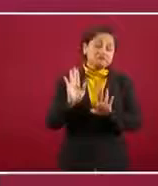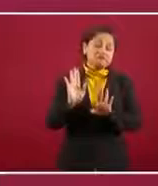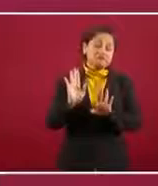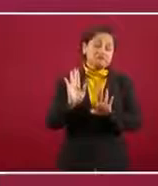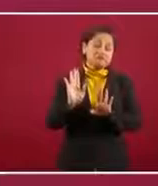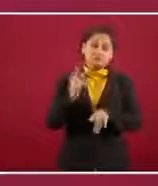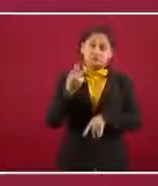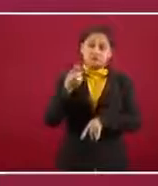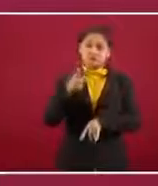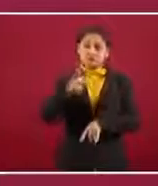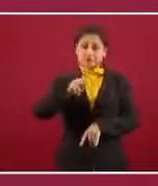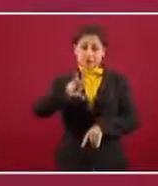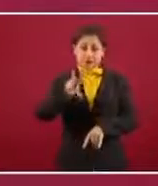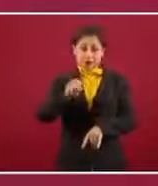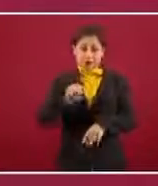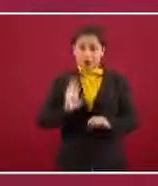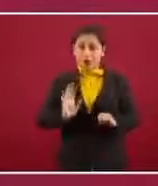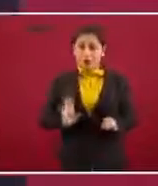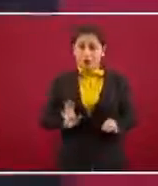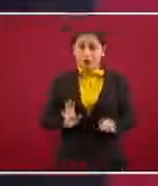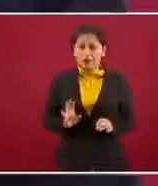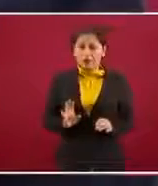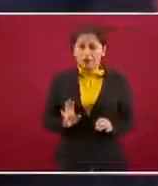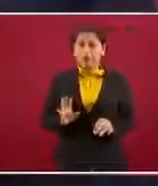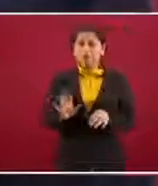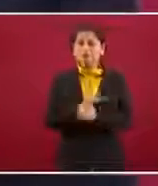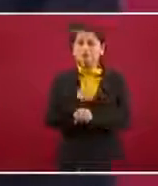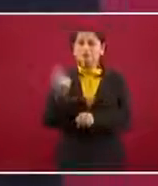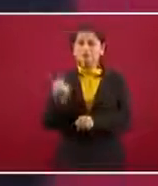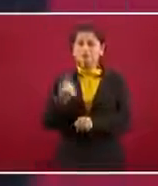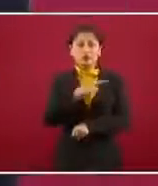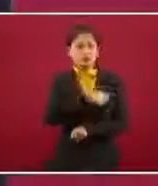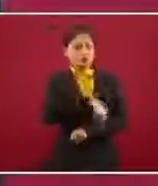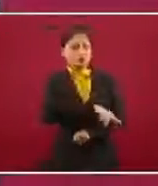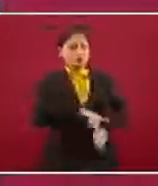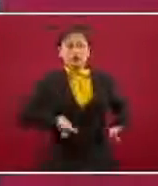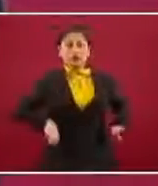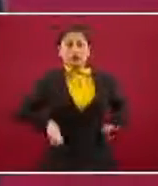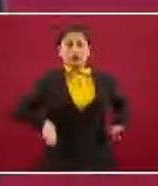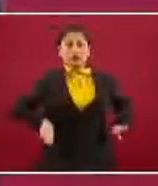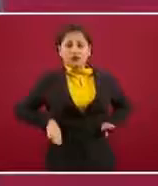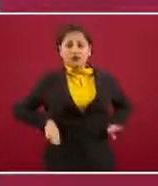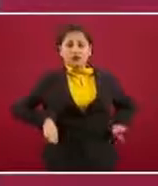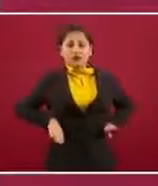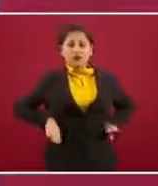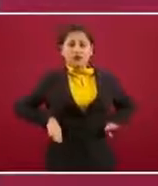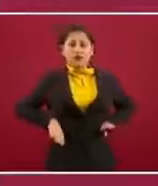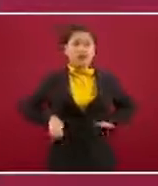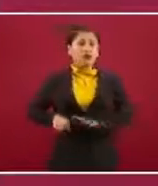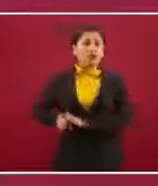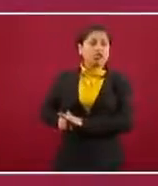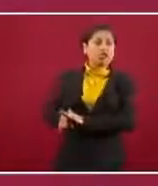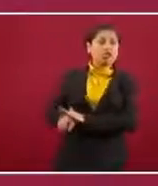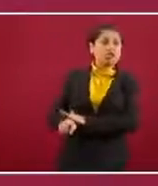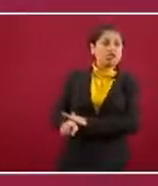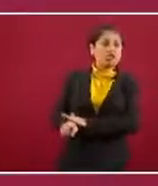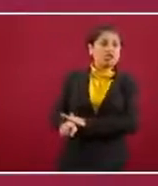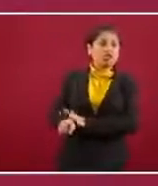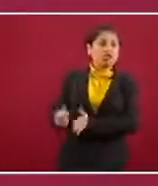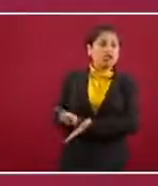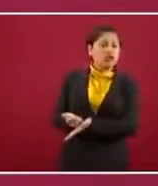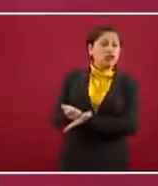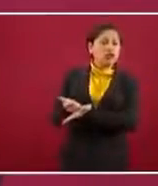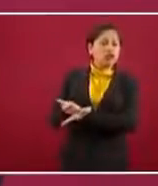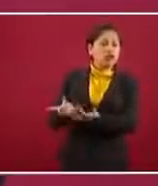Ya no van a haber esas intervenciones para favorecer a